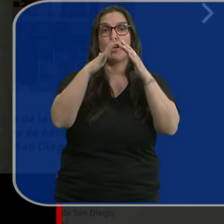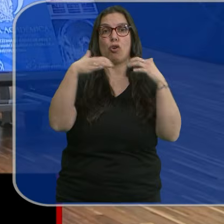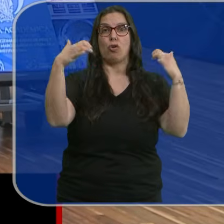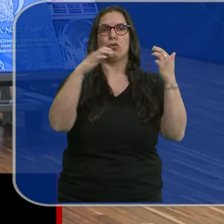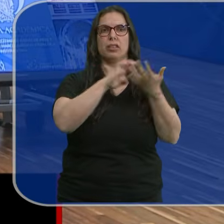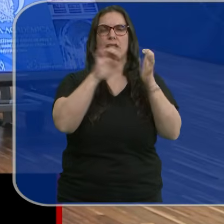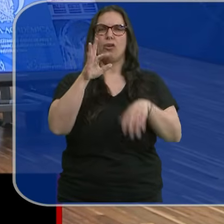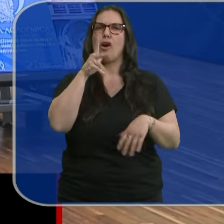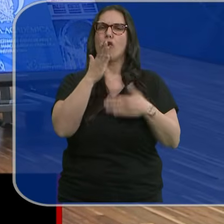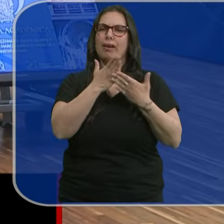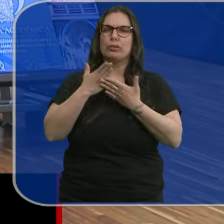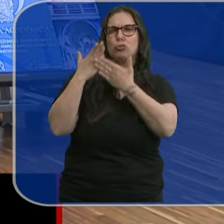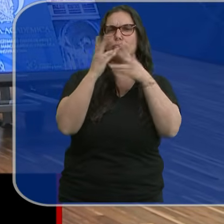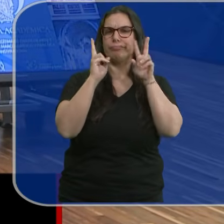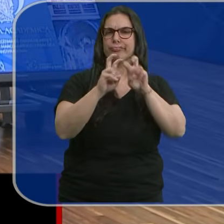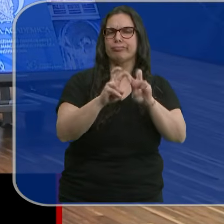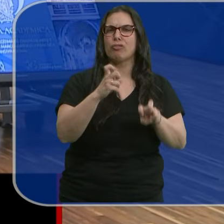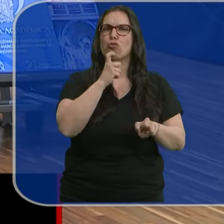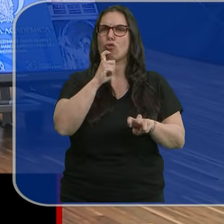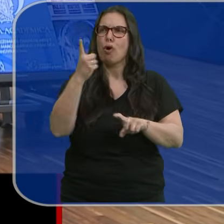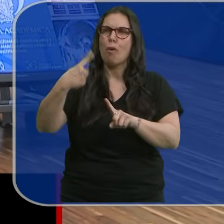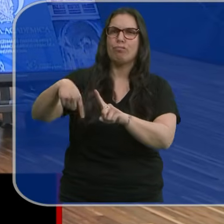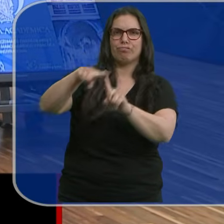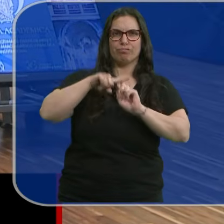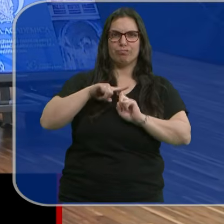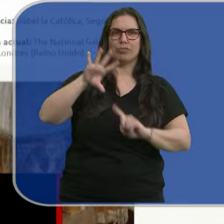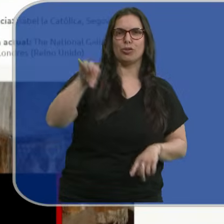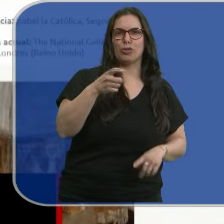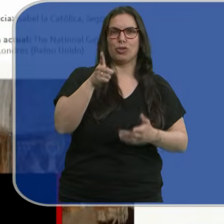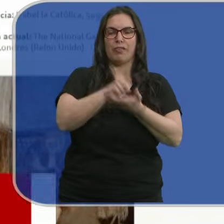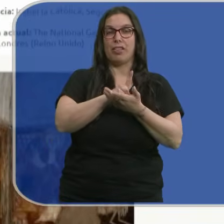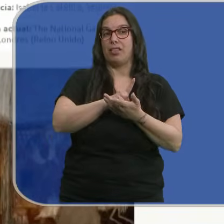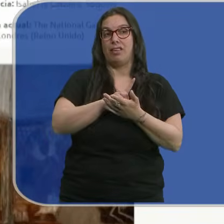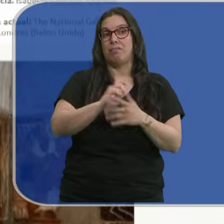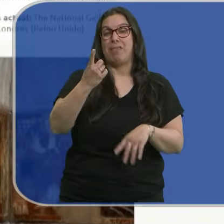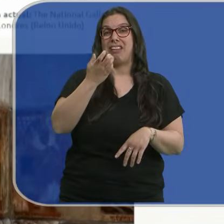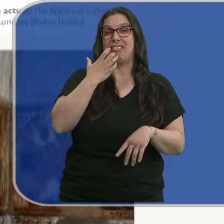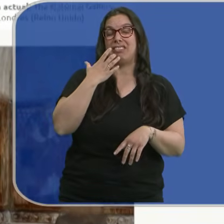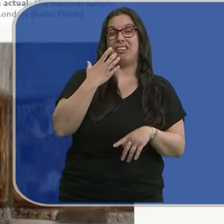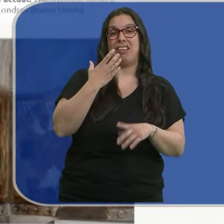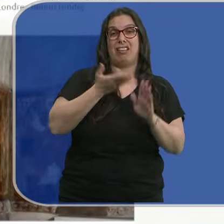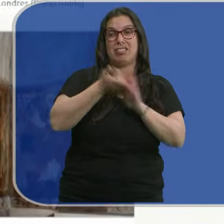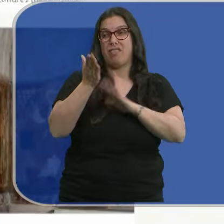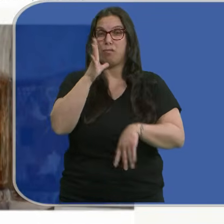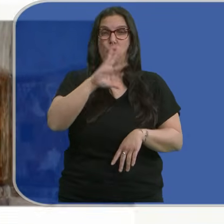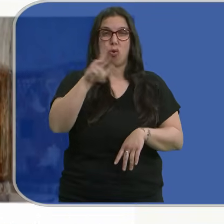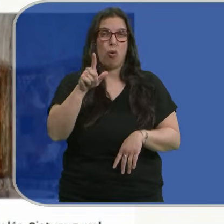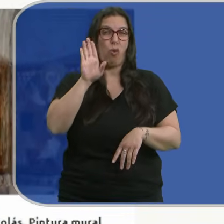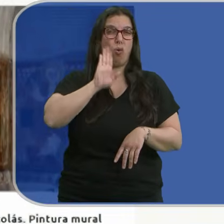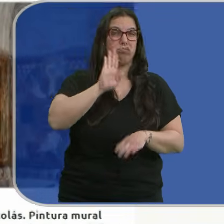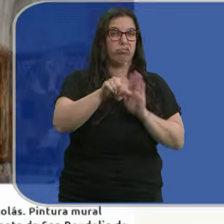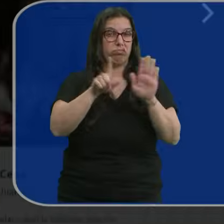Regionales estudian las fórmulas que permitirían recuperar algunas de ellas, sobre todo las que salieron de forma ilegítima.